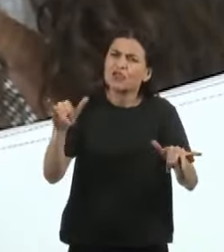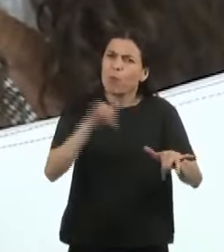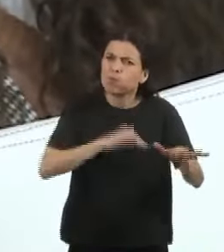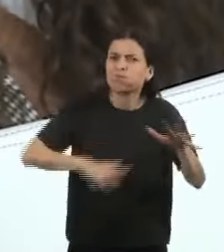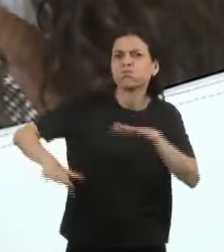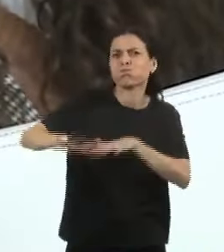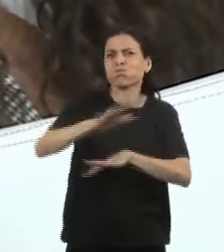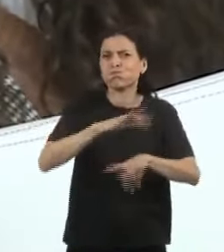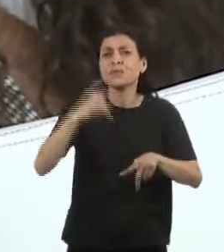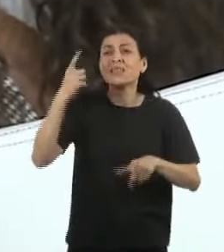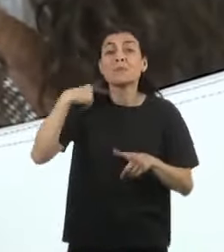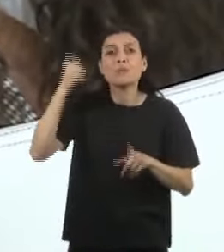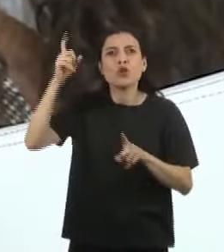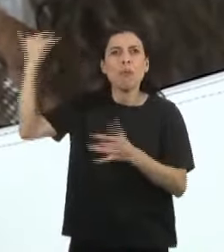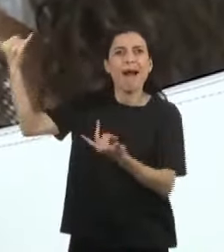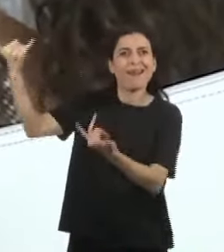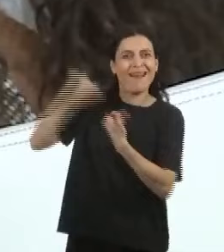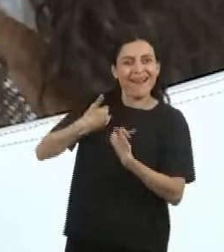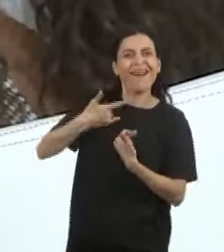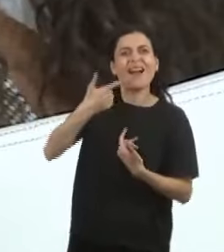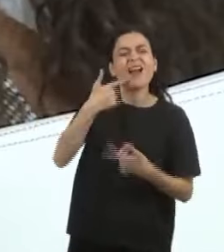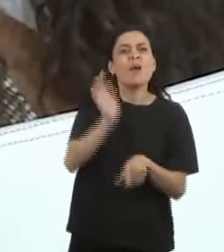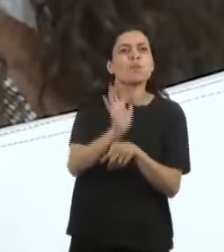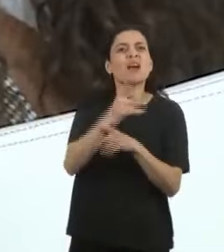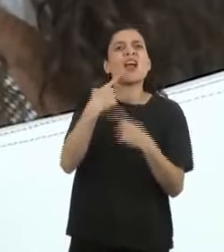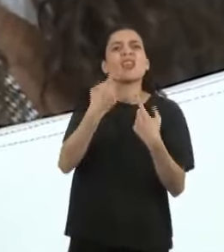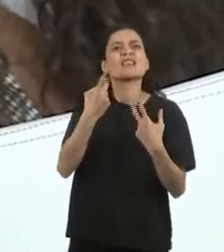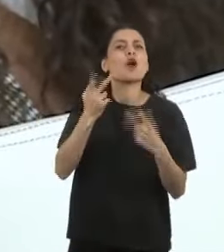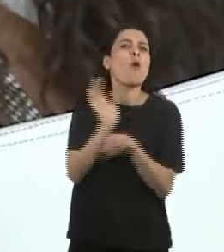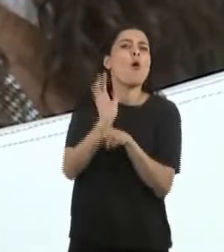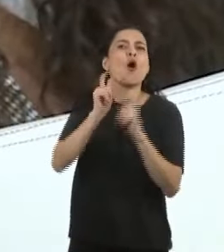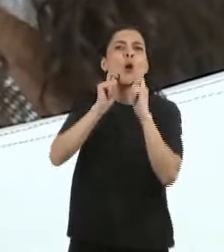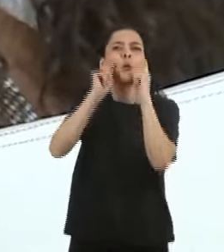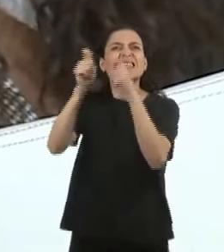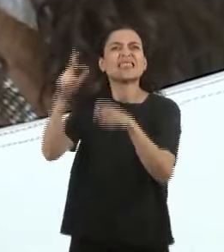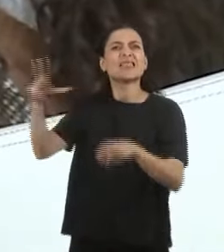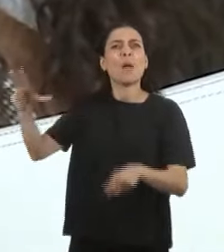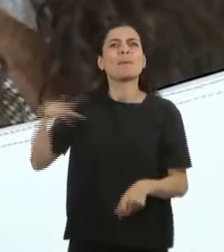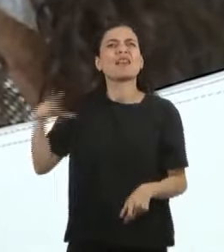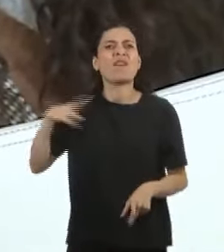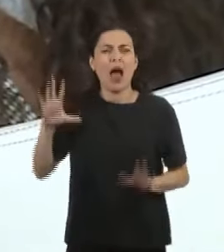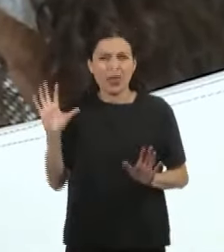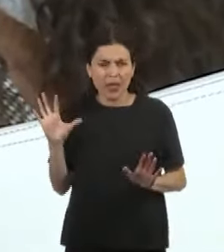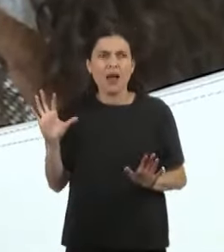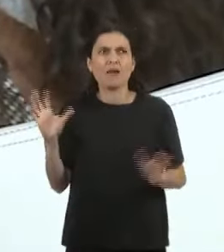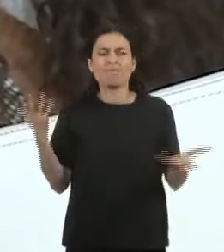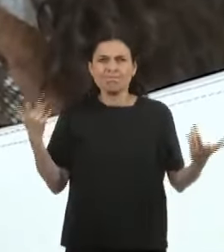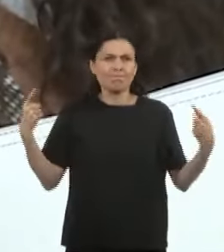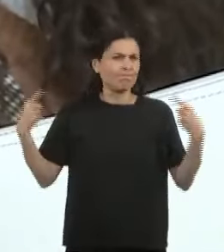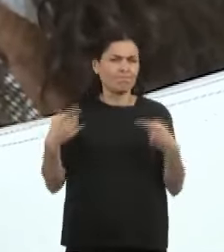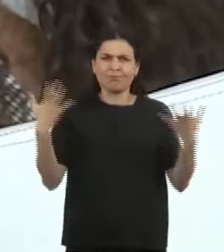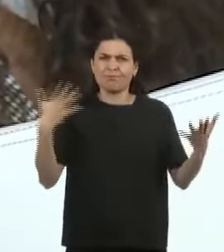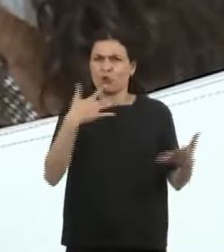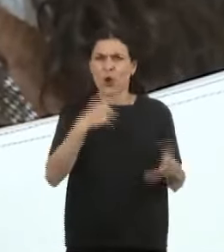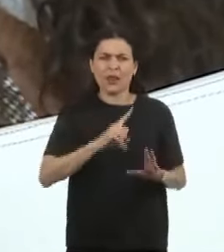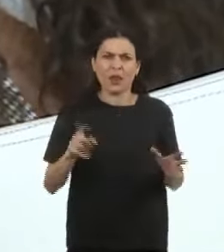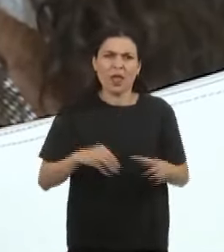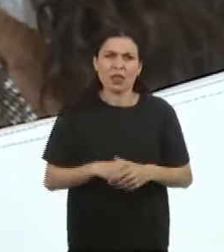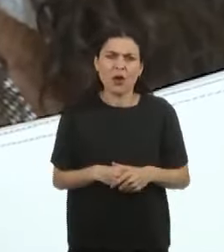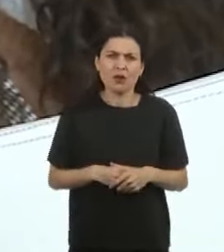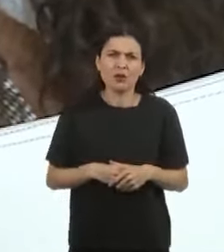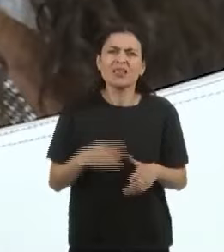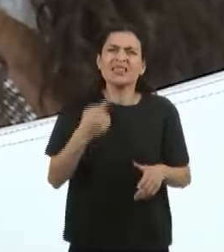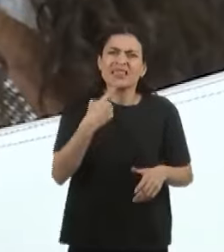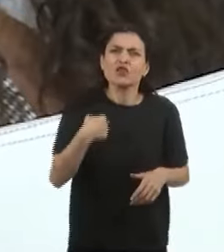desde Madrid es que trata de cita privada en ese sentido e Mi